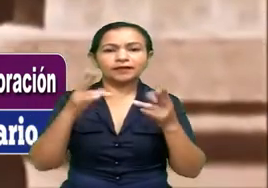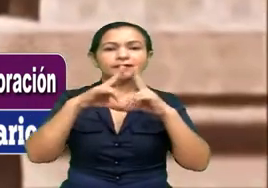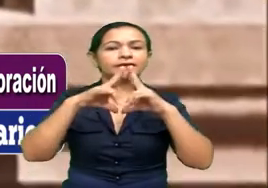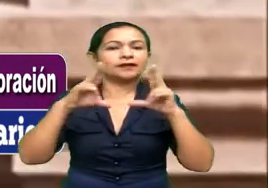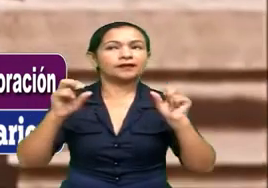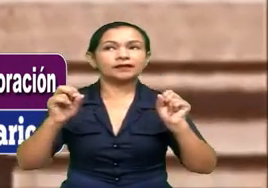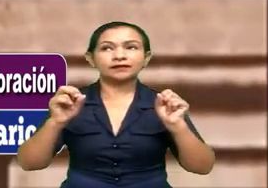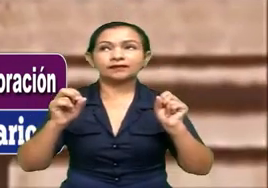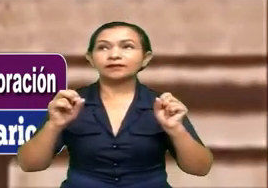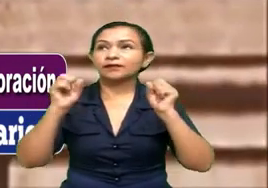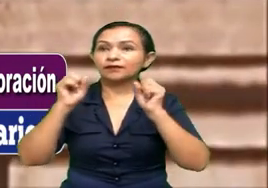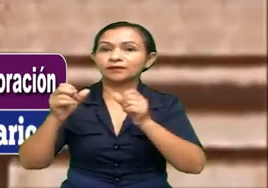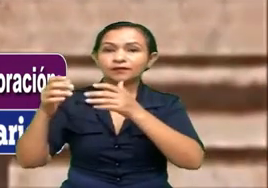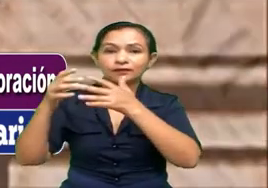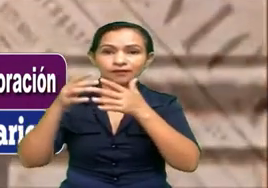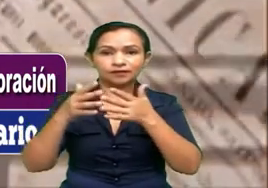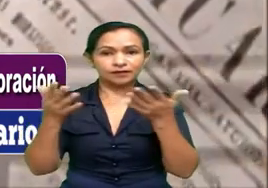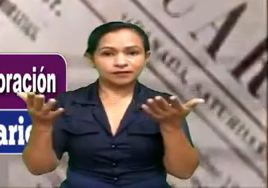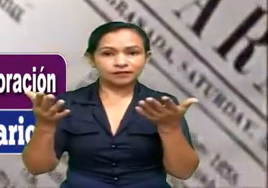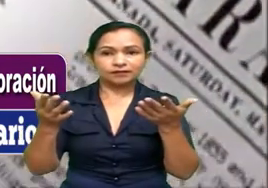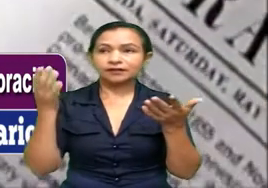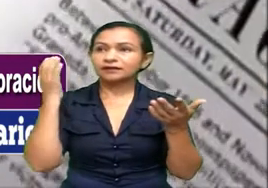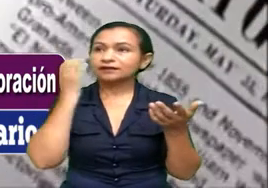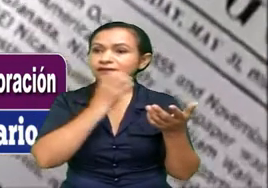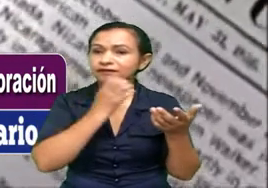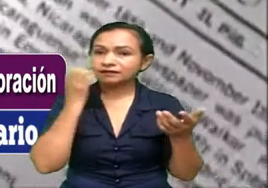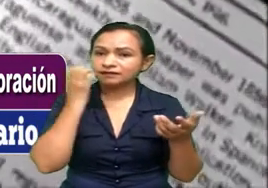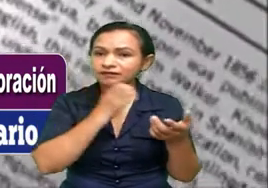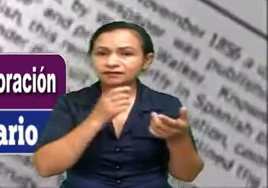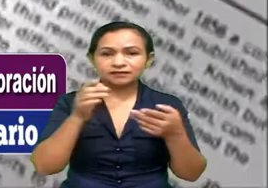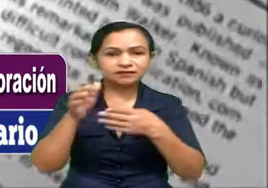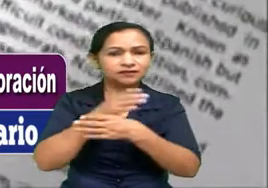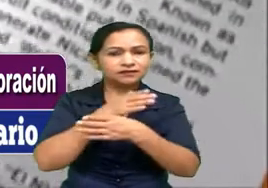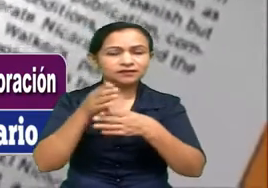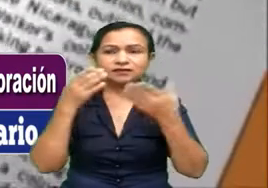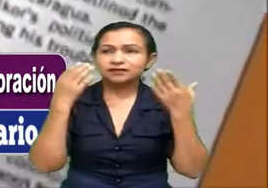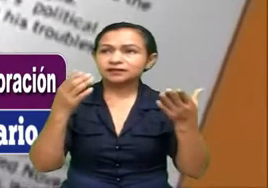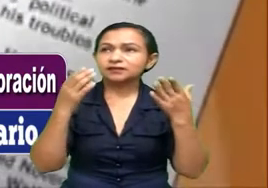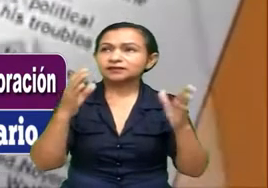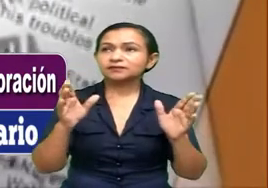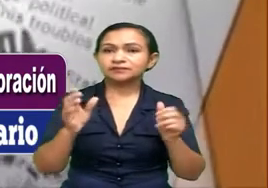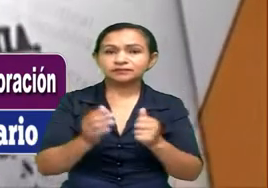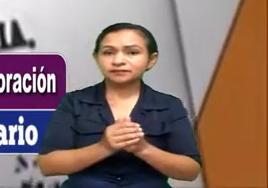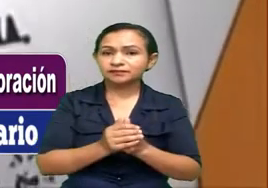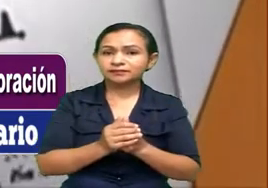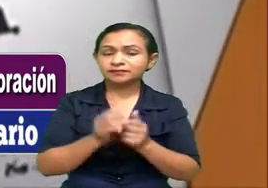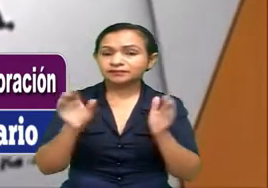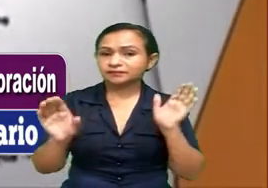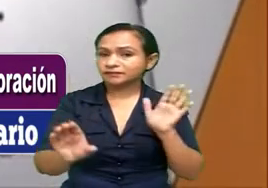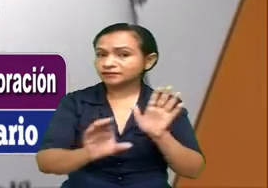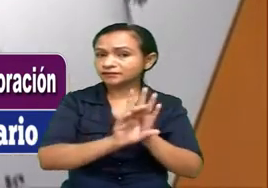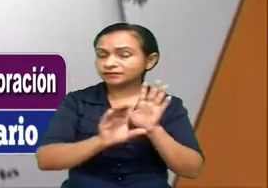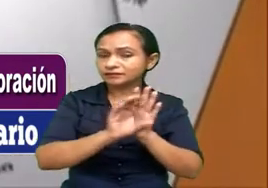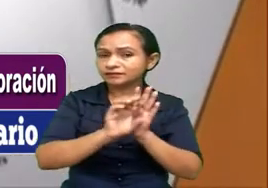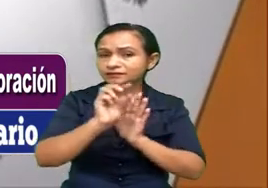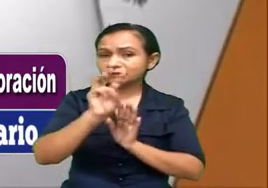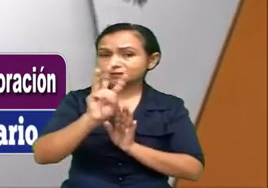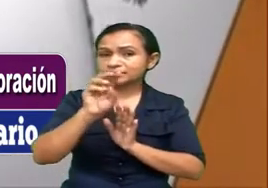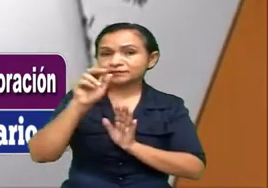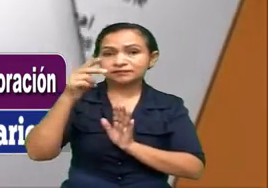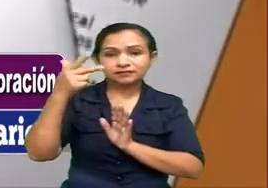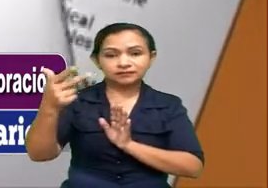Nicaragua, instituye la esclavitud y una serie de cosas. Nosotros desde la Constitución de 38 que te